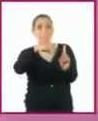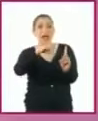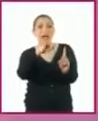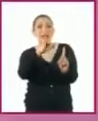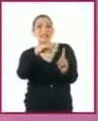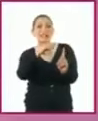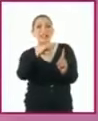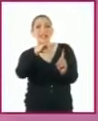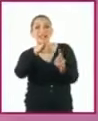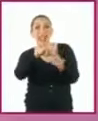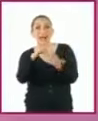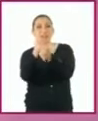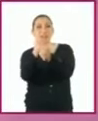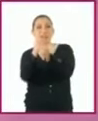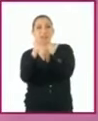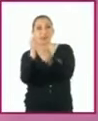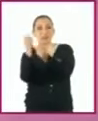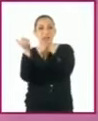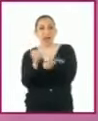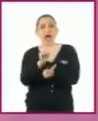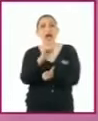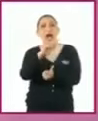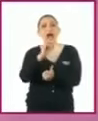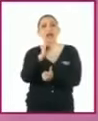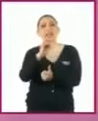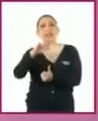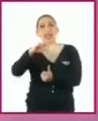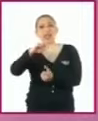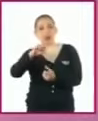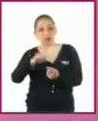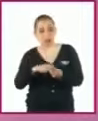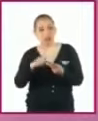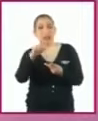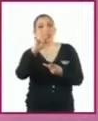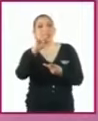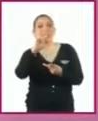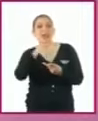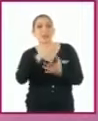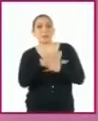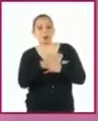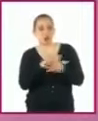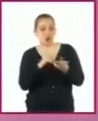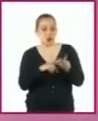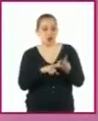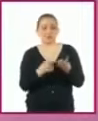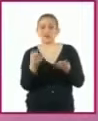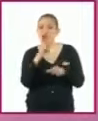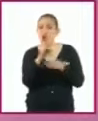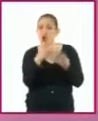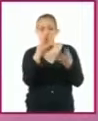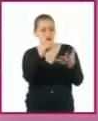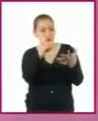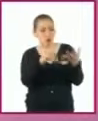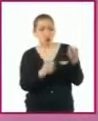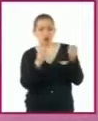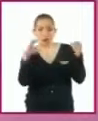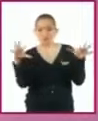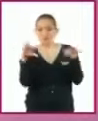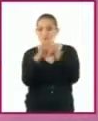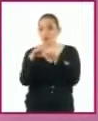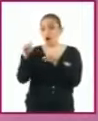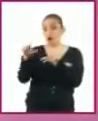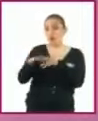marinería, el transporte de arrieros, la lírica amorosa, todo esto fuertemente vinculado